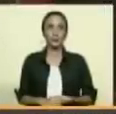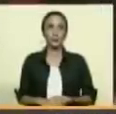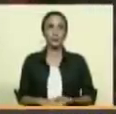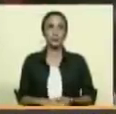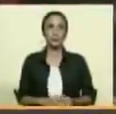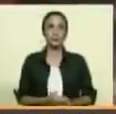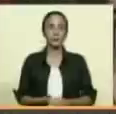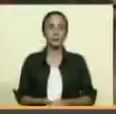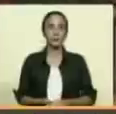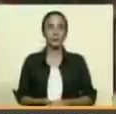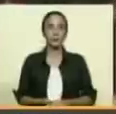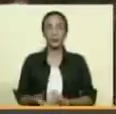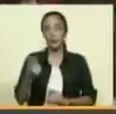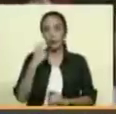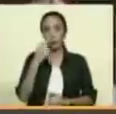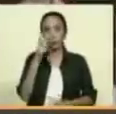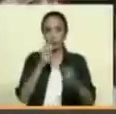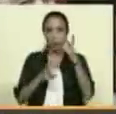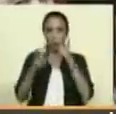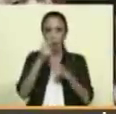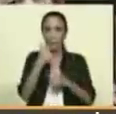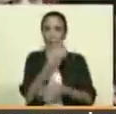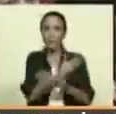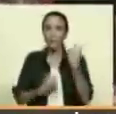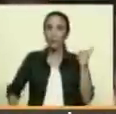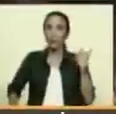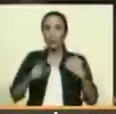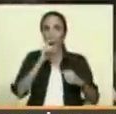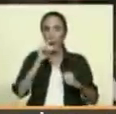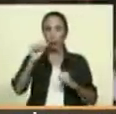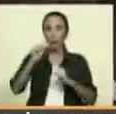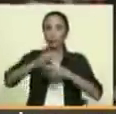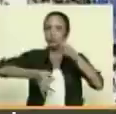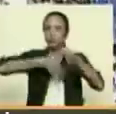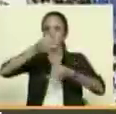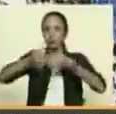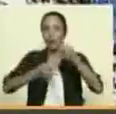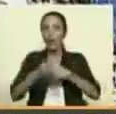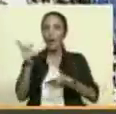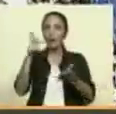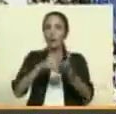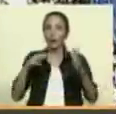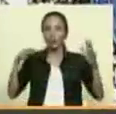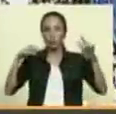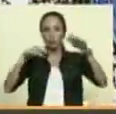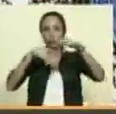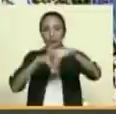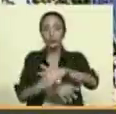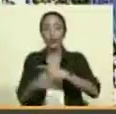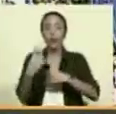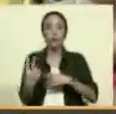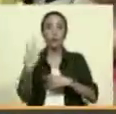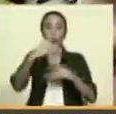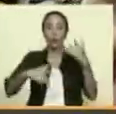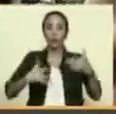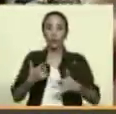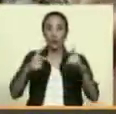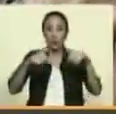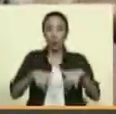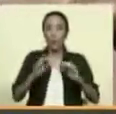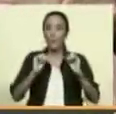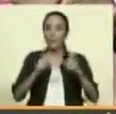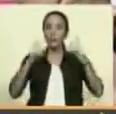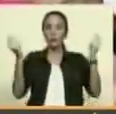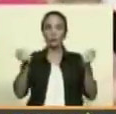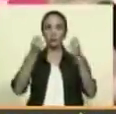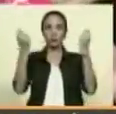Entonces las palabras del candidato presidente Nicolás Maduro Moros en este acto de masa, el segundo del día de hoy, el inicio de la campaña